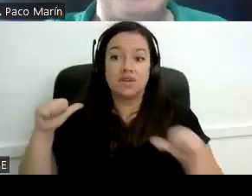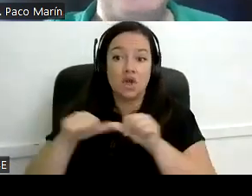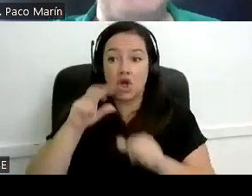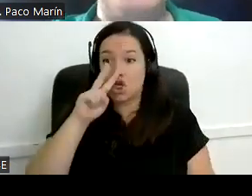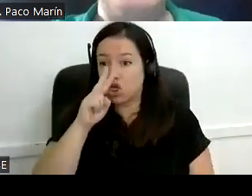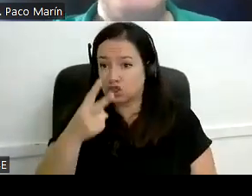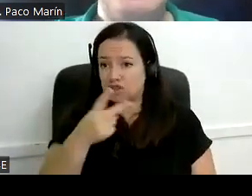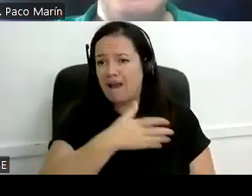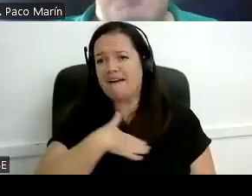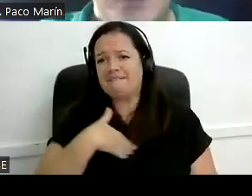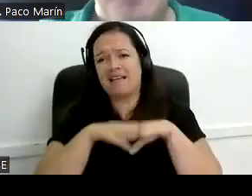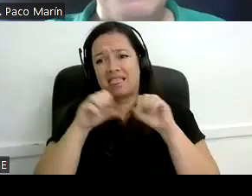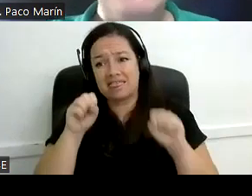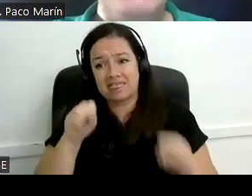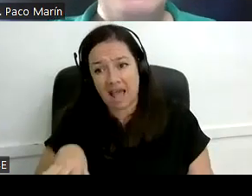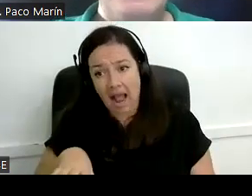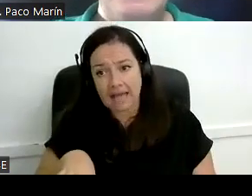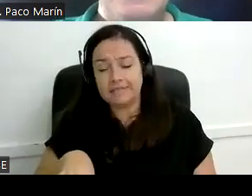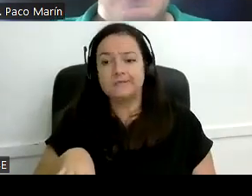lo quiere retirar. Vale.